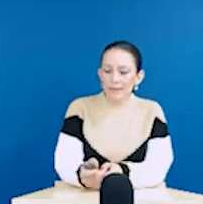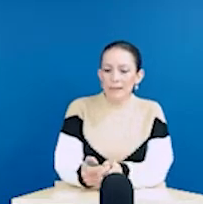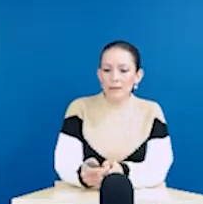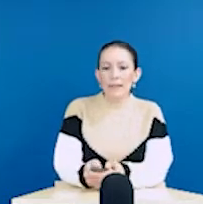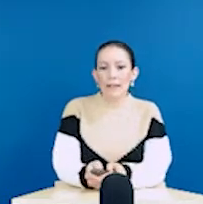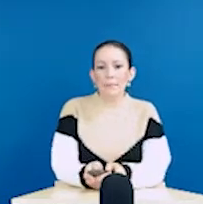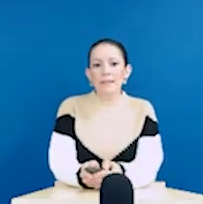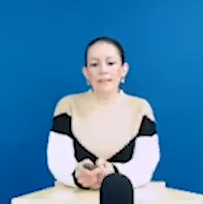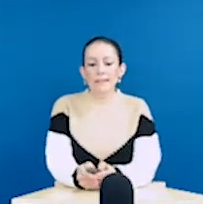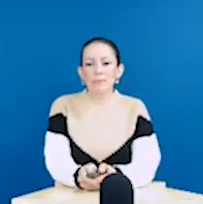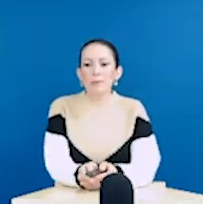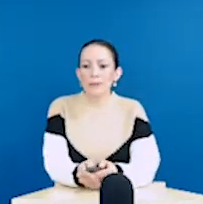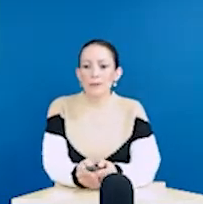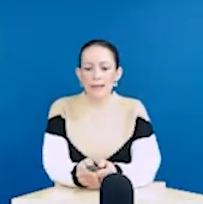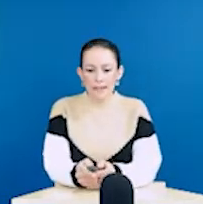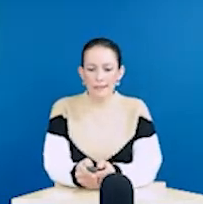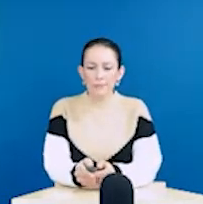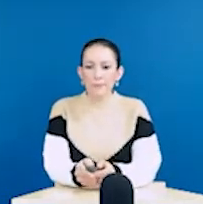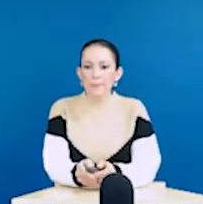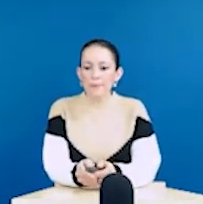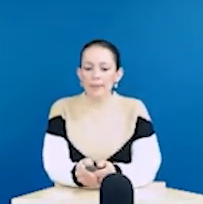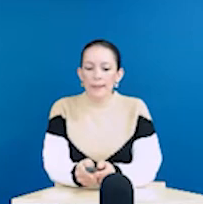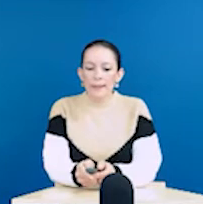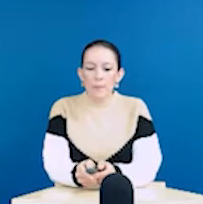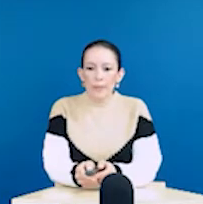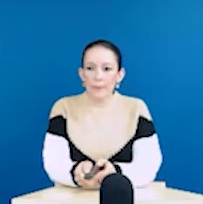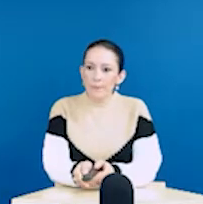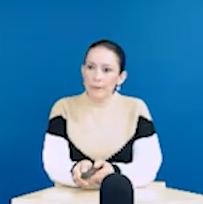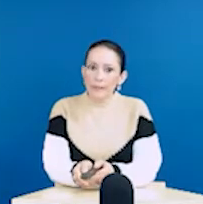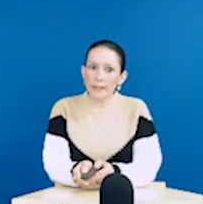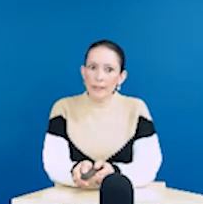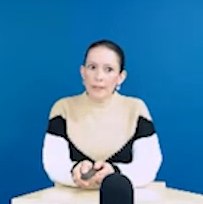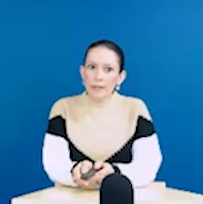abarcar más lo que realmente estamos viviendo día a día. Bueno,